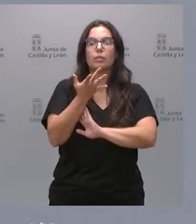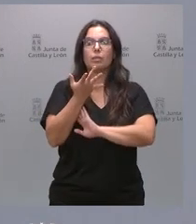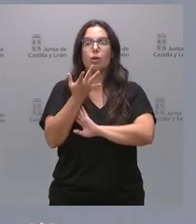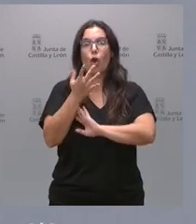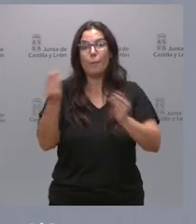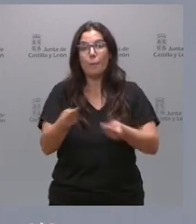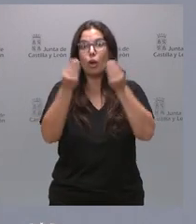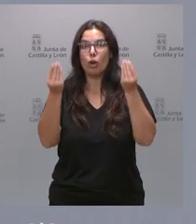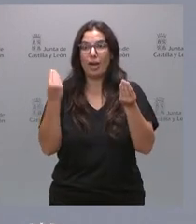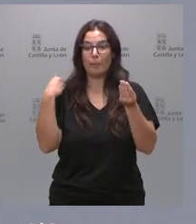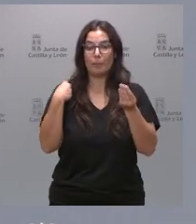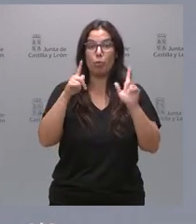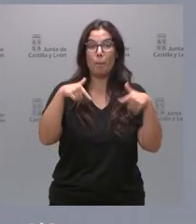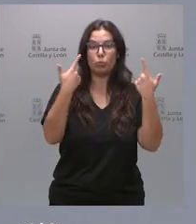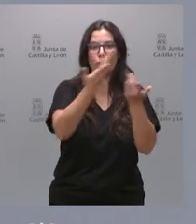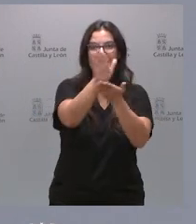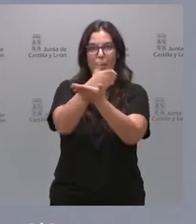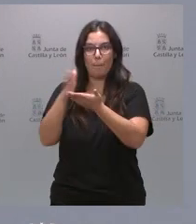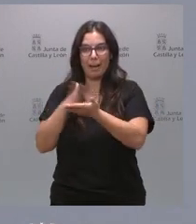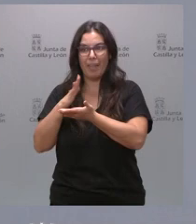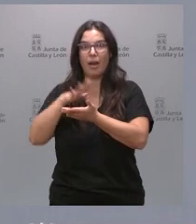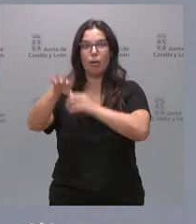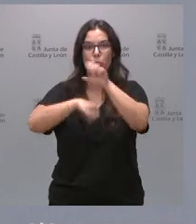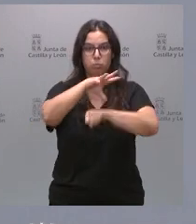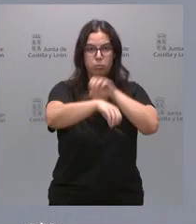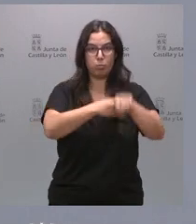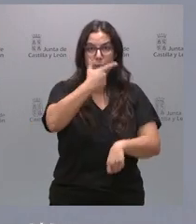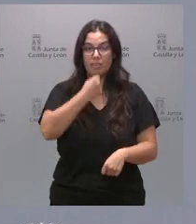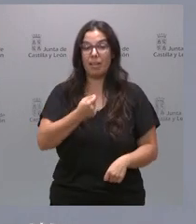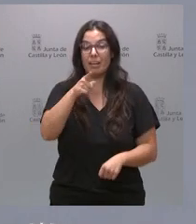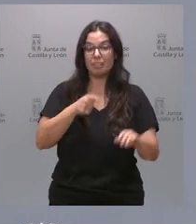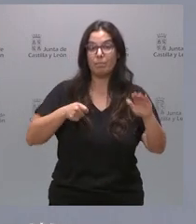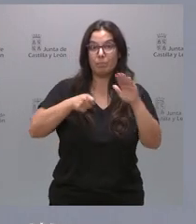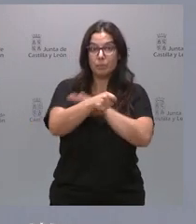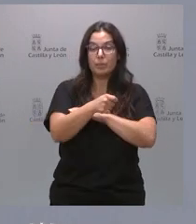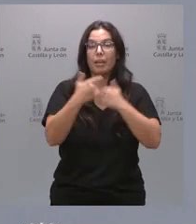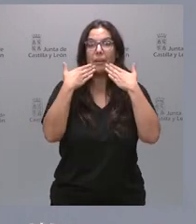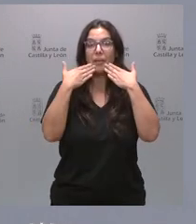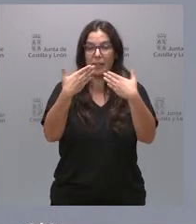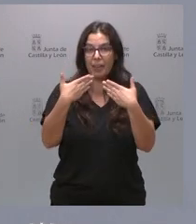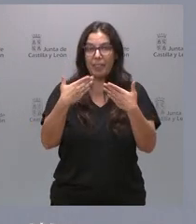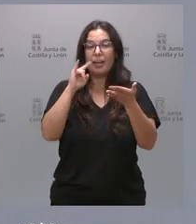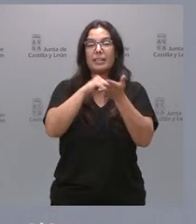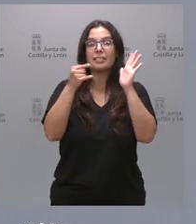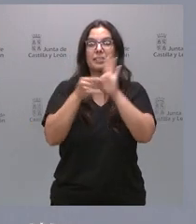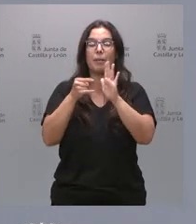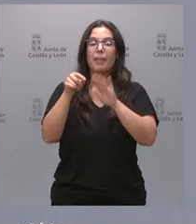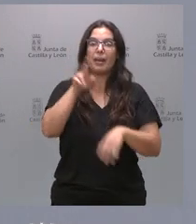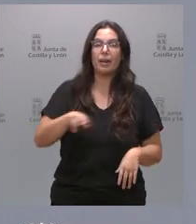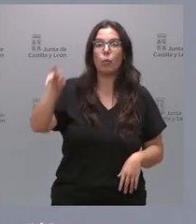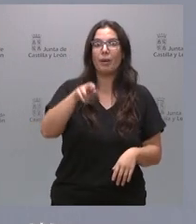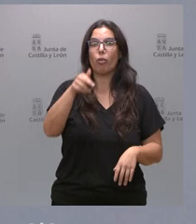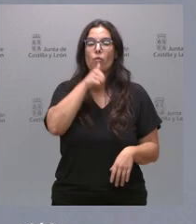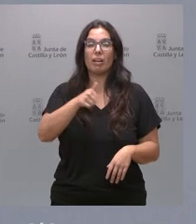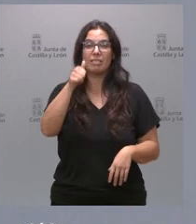separada de biorresigos y son unas ayudas que están siendo financiadas por el mecanismo de recuperación y resiliencia